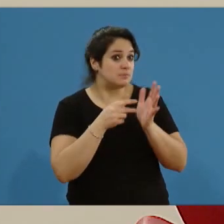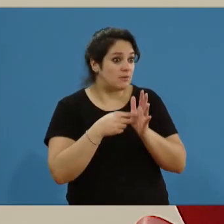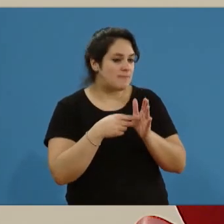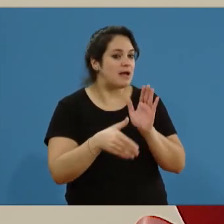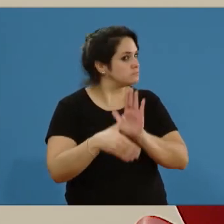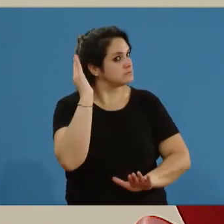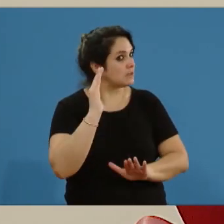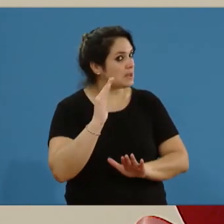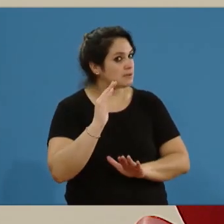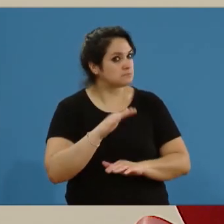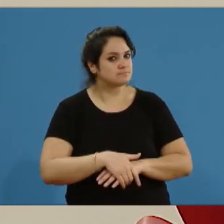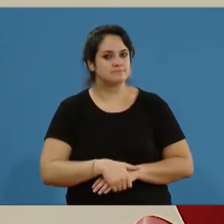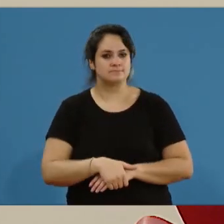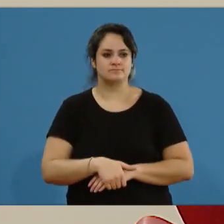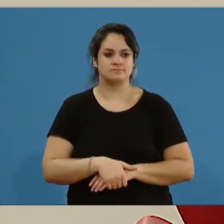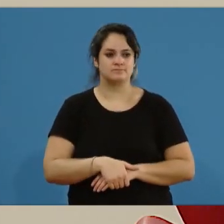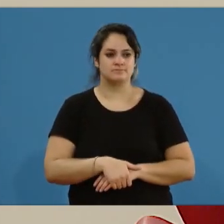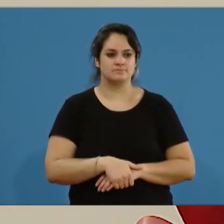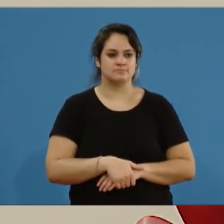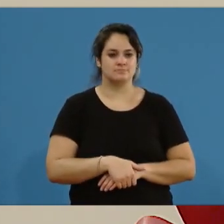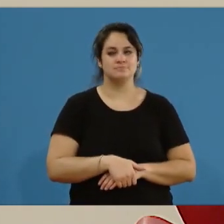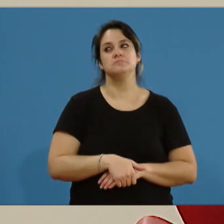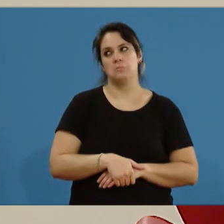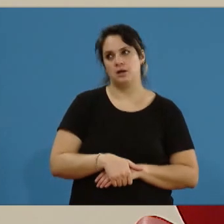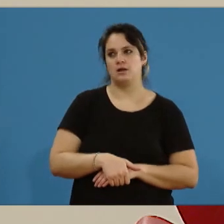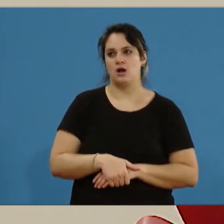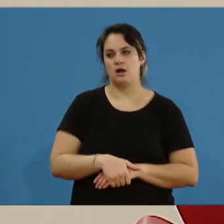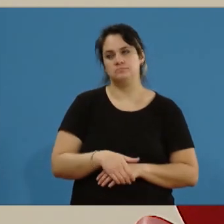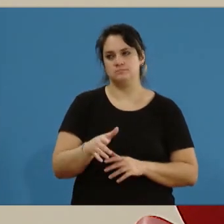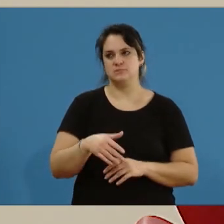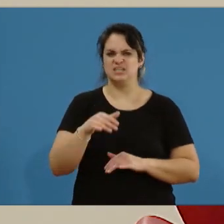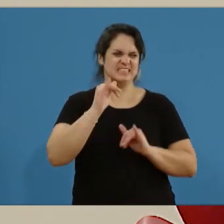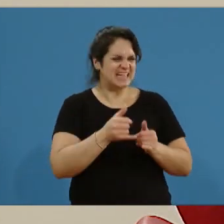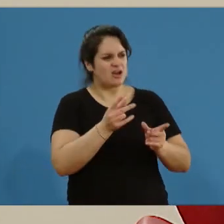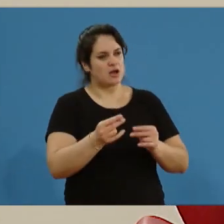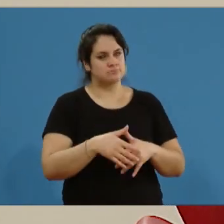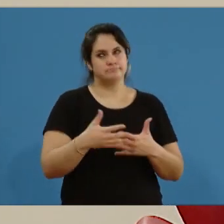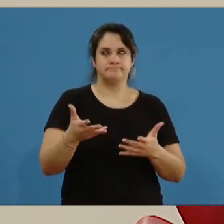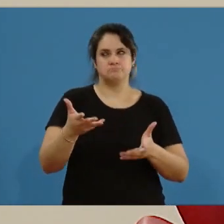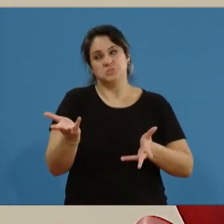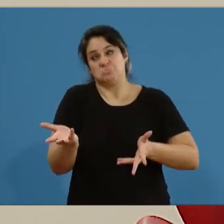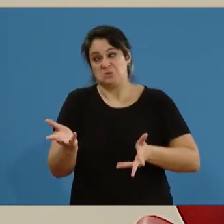¿De acuerdo? So, ¿sí o no? Ni.